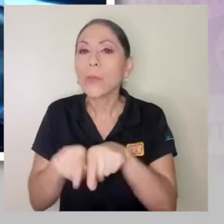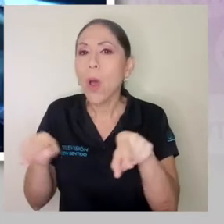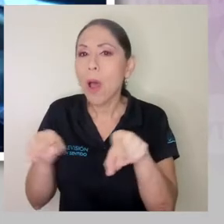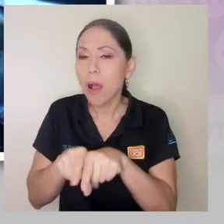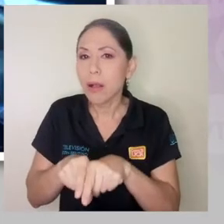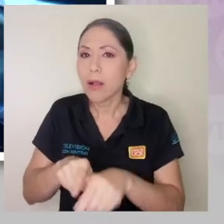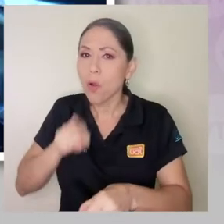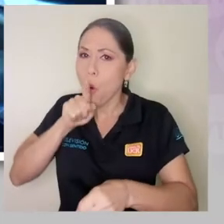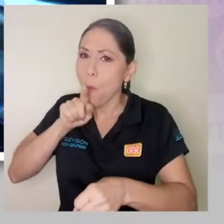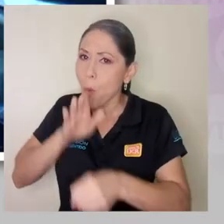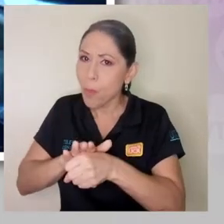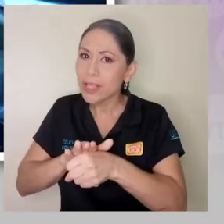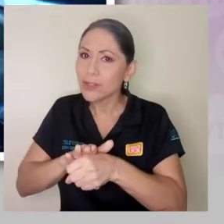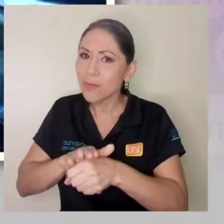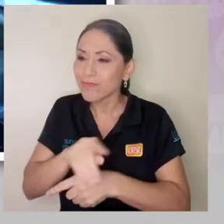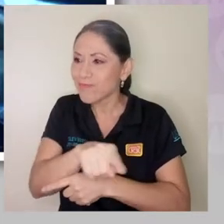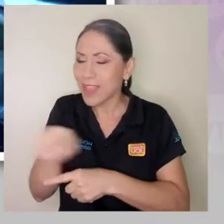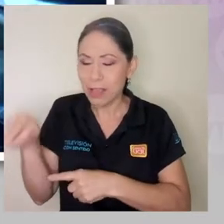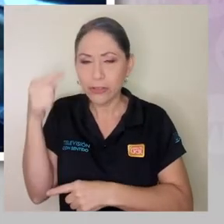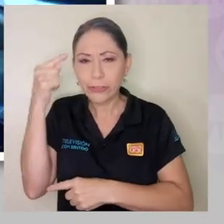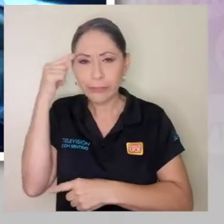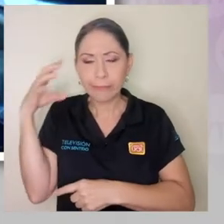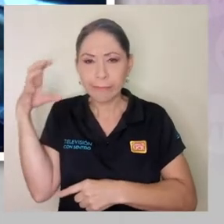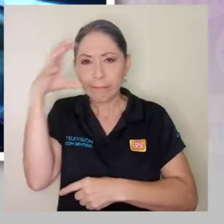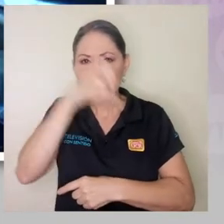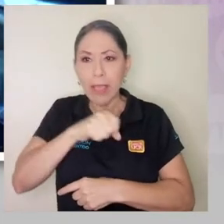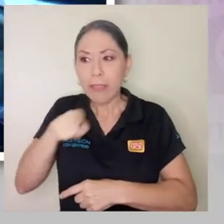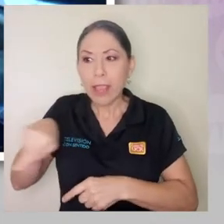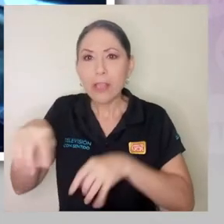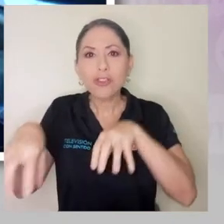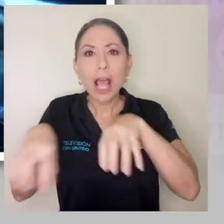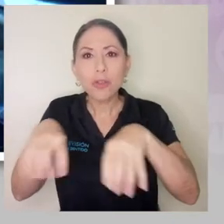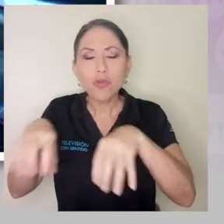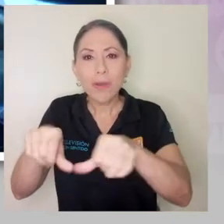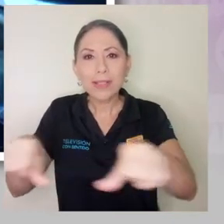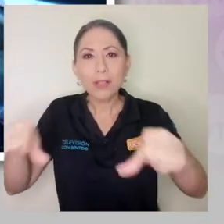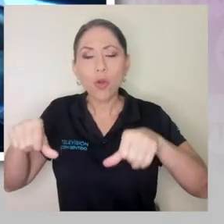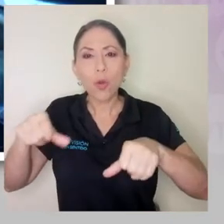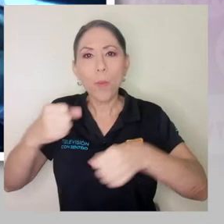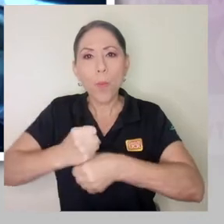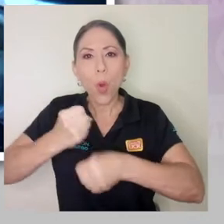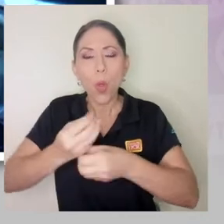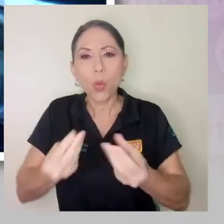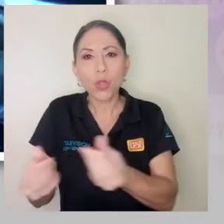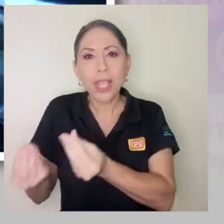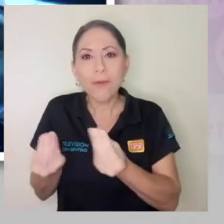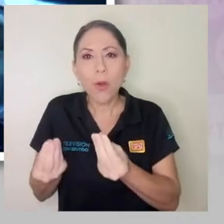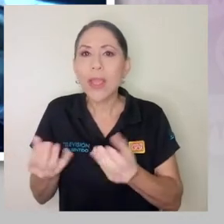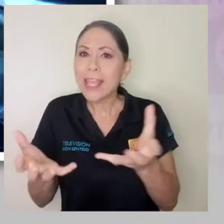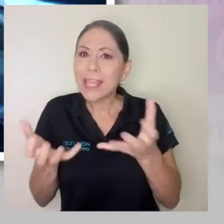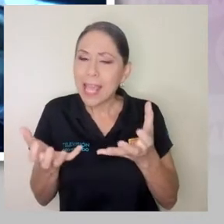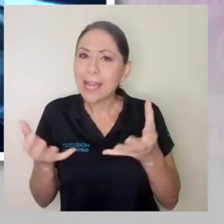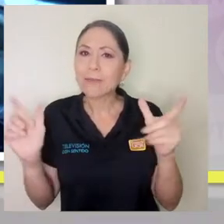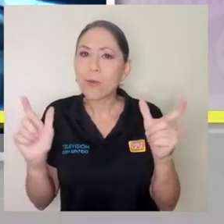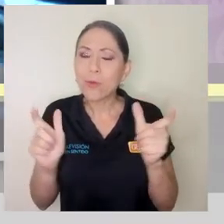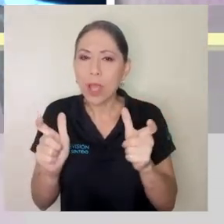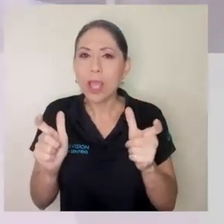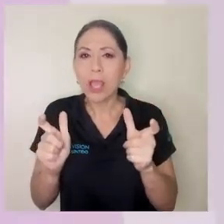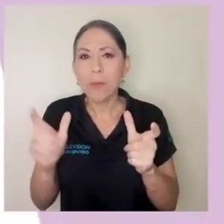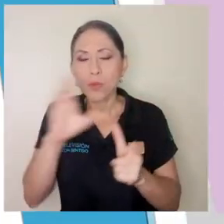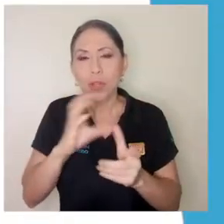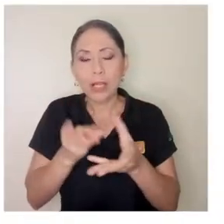el compromiso y la conciencia de quienes actúan directamente en el sector productivo y que también están anuentes a paliar y buscar